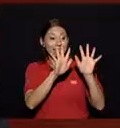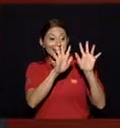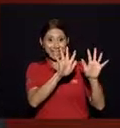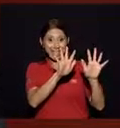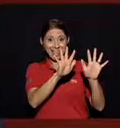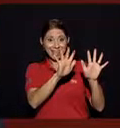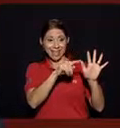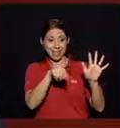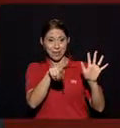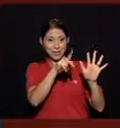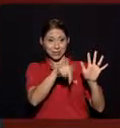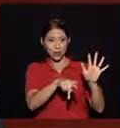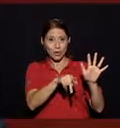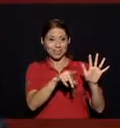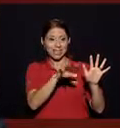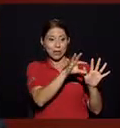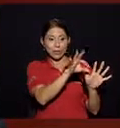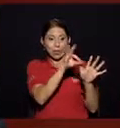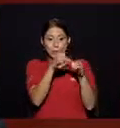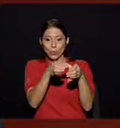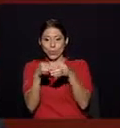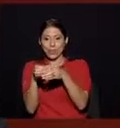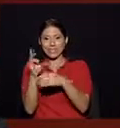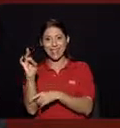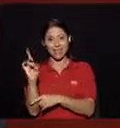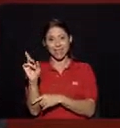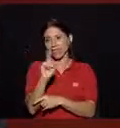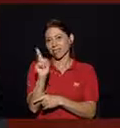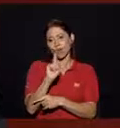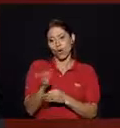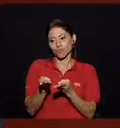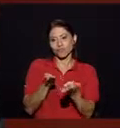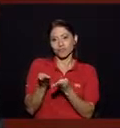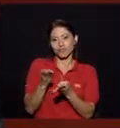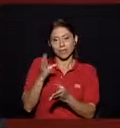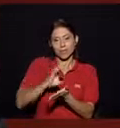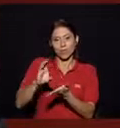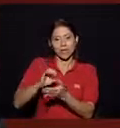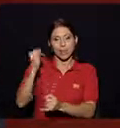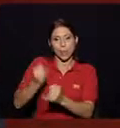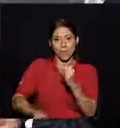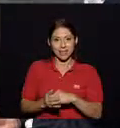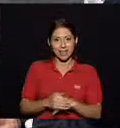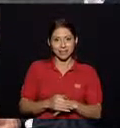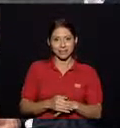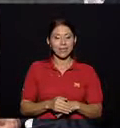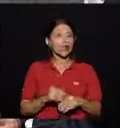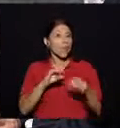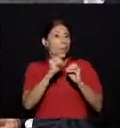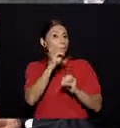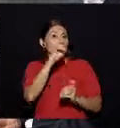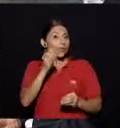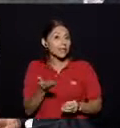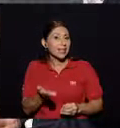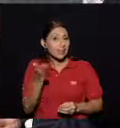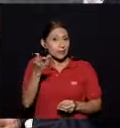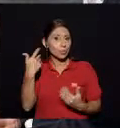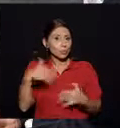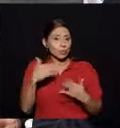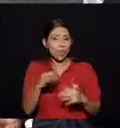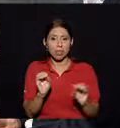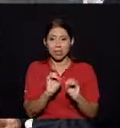10 desempleados no tienen secundaria completa, casi el 60%, 56% de la población adulta de este país no